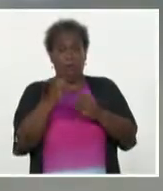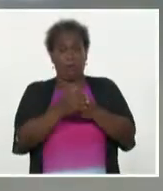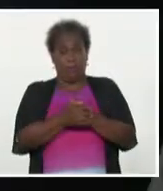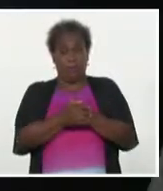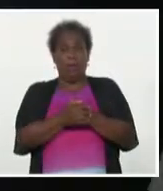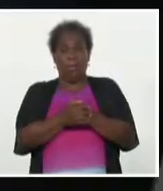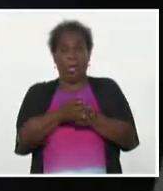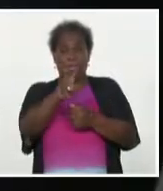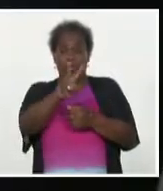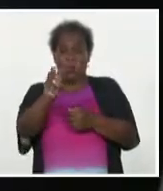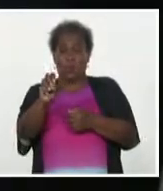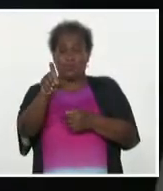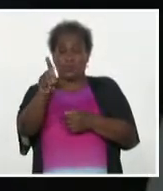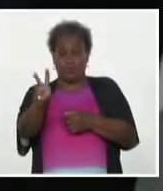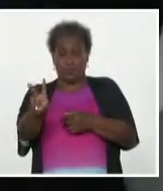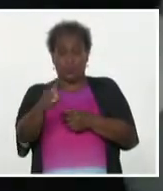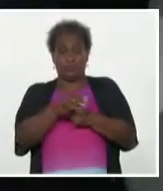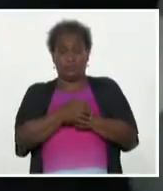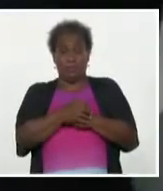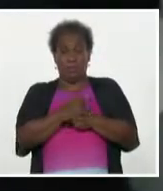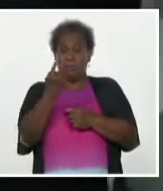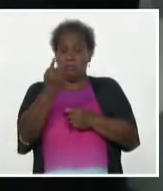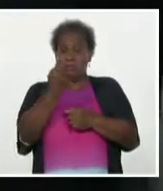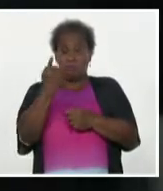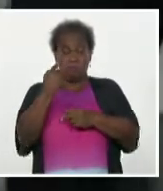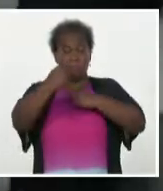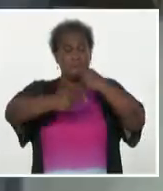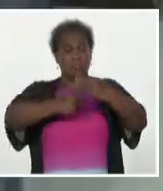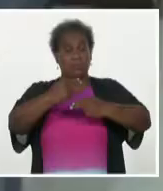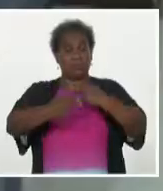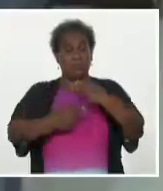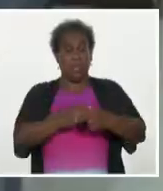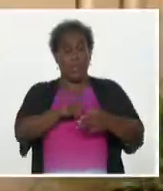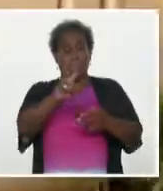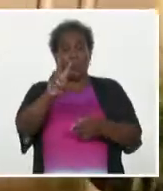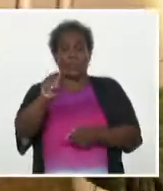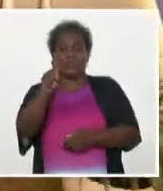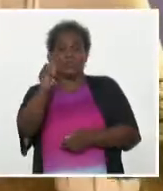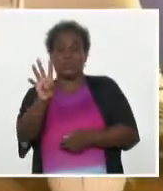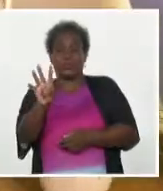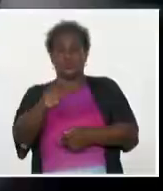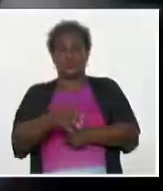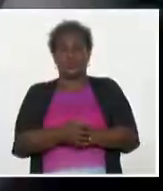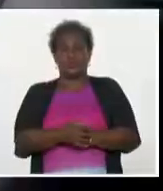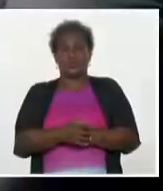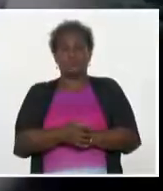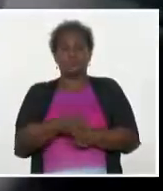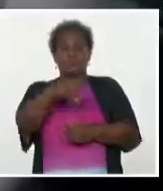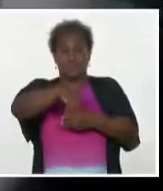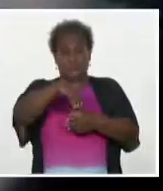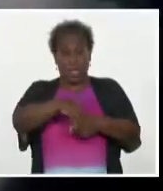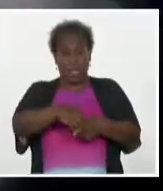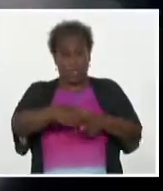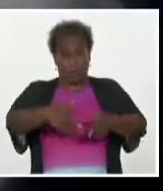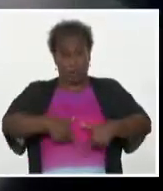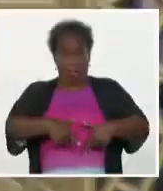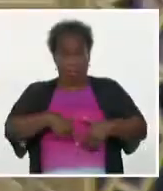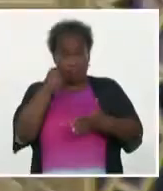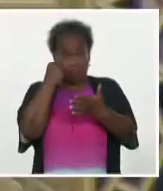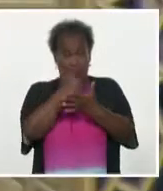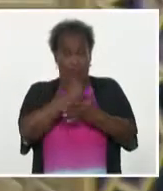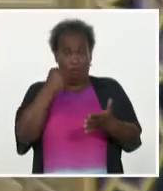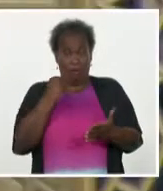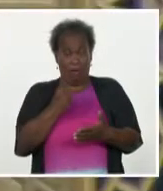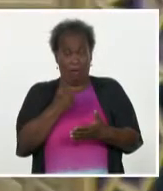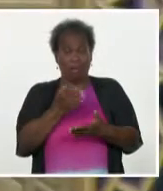de 2012. Las primeras fueron celebradas en 2014. Entre los candidatos confirmados por la